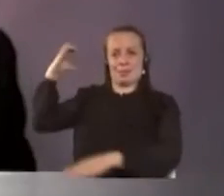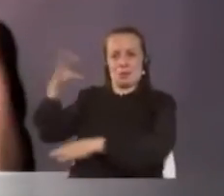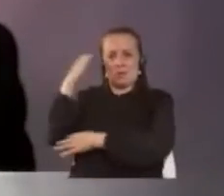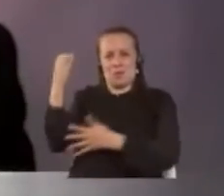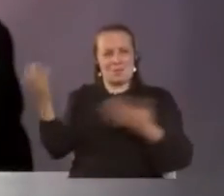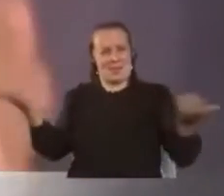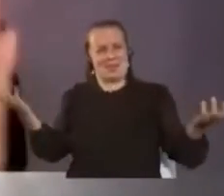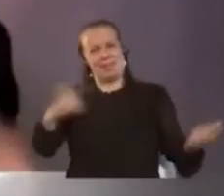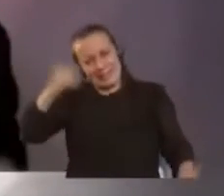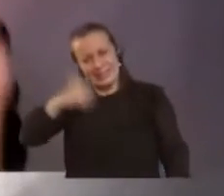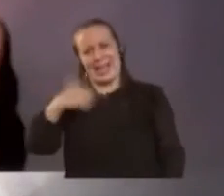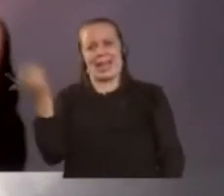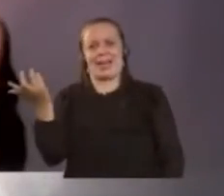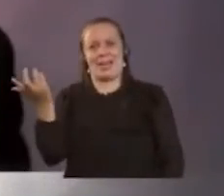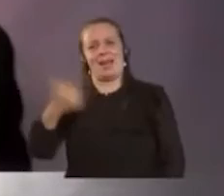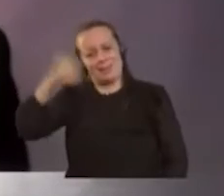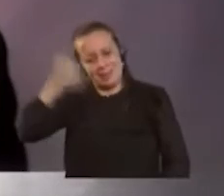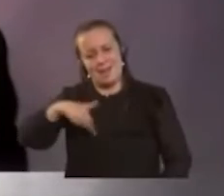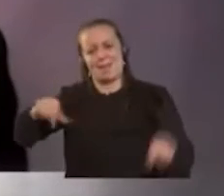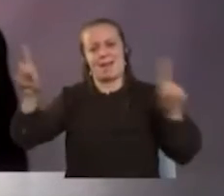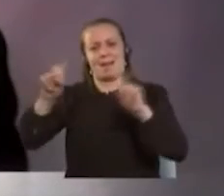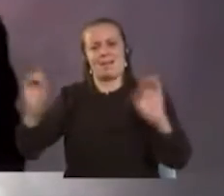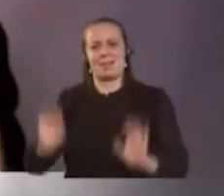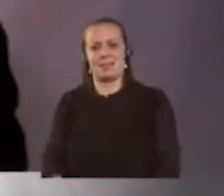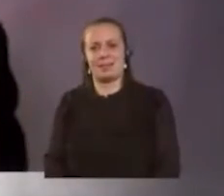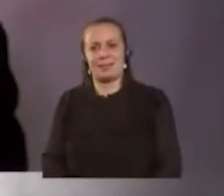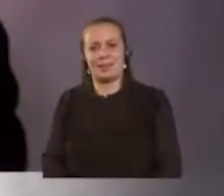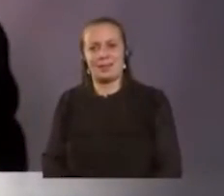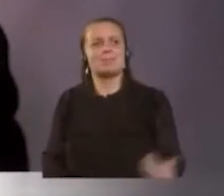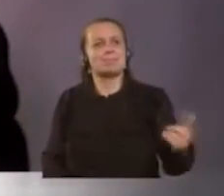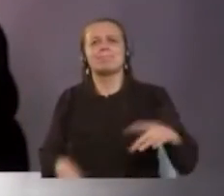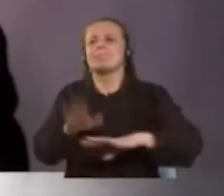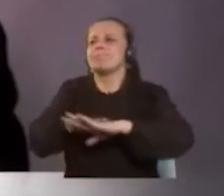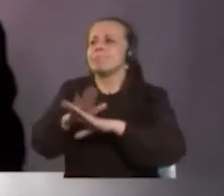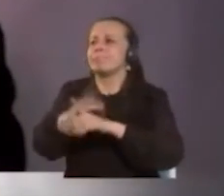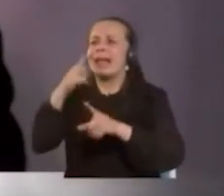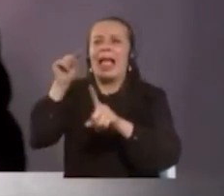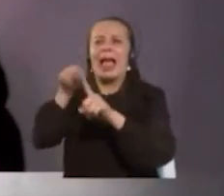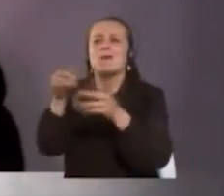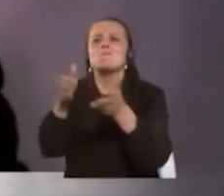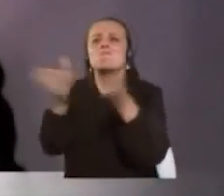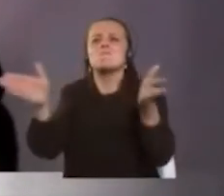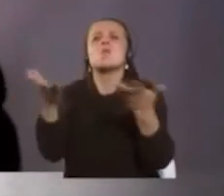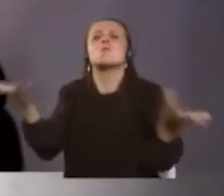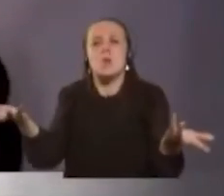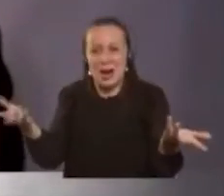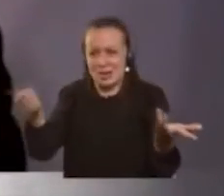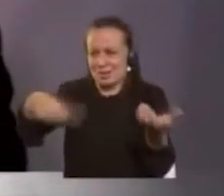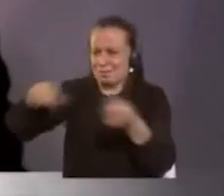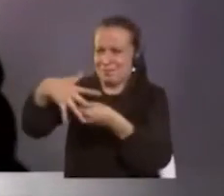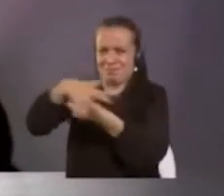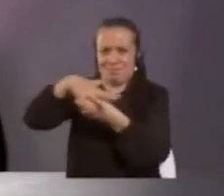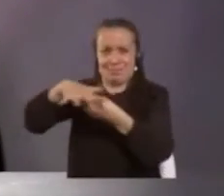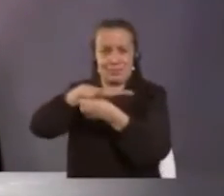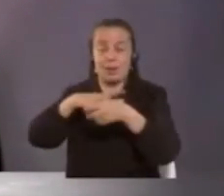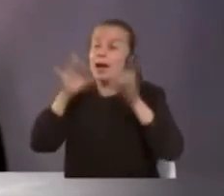asuman con seriedad y con rigor este asunto, que lo que están abriendo el camino es a situaciones extremadamente graves.